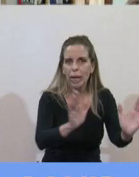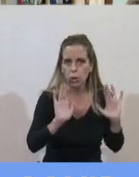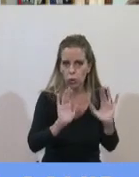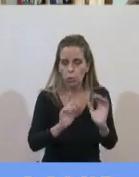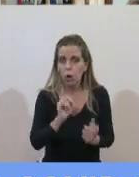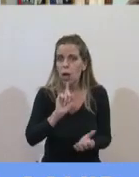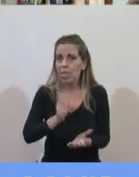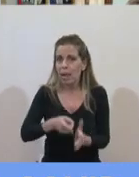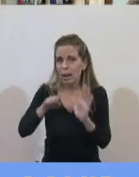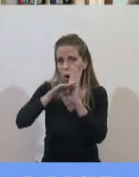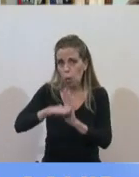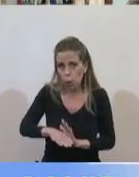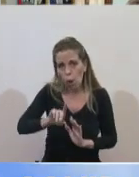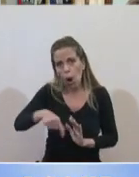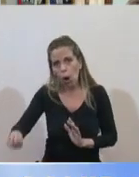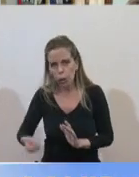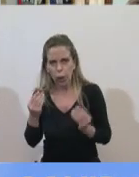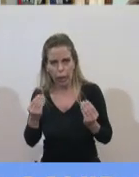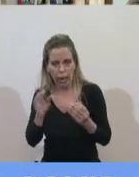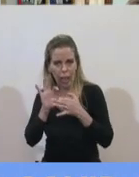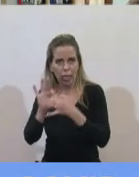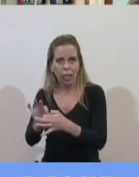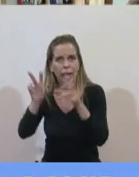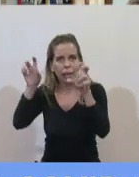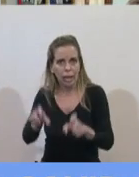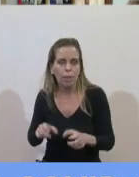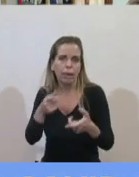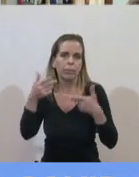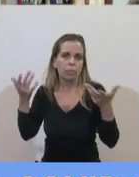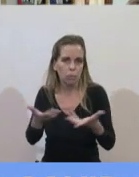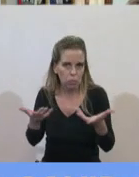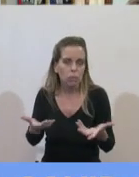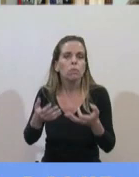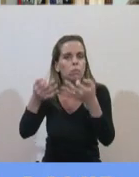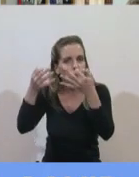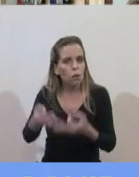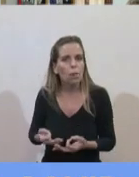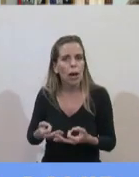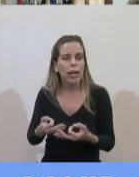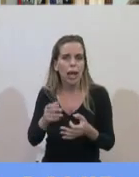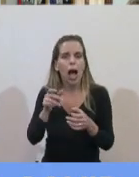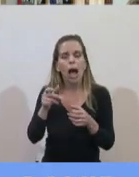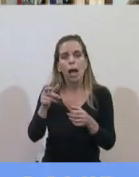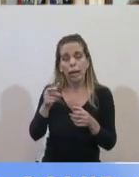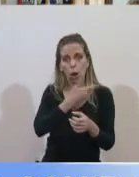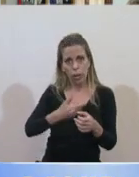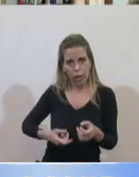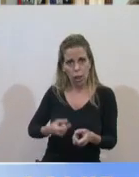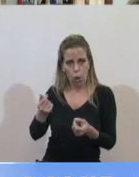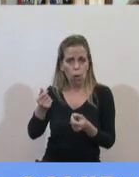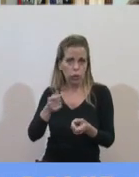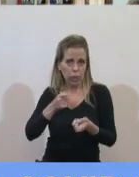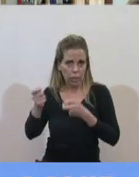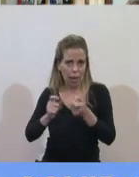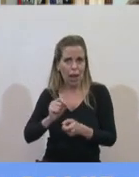neus los de neus abordaron el resto de los problemas la formalidad a través de créditos y todo lo que está englobado en